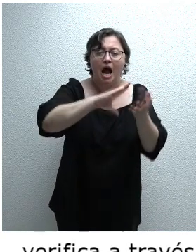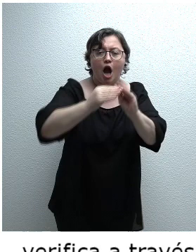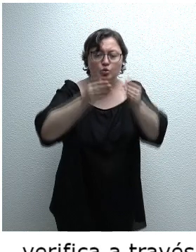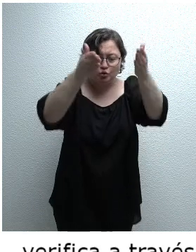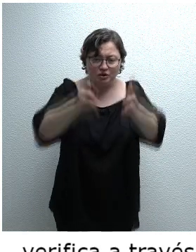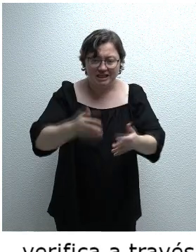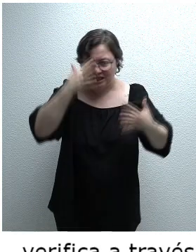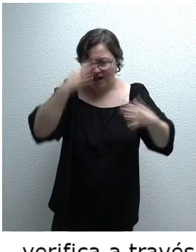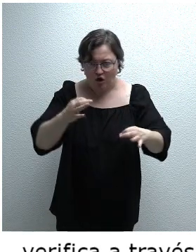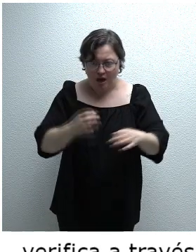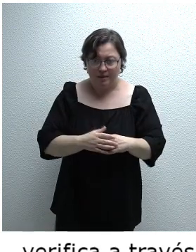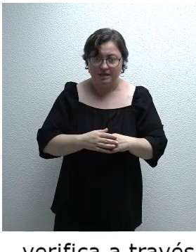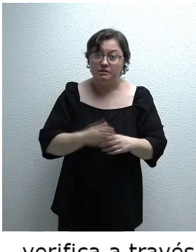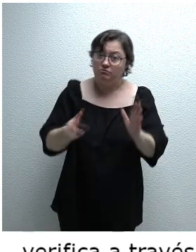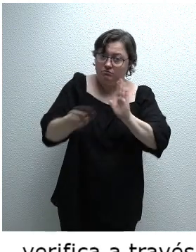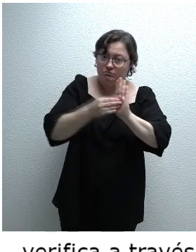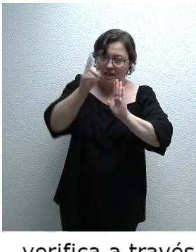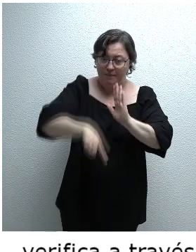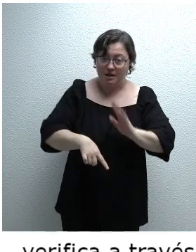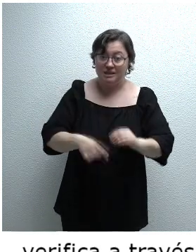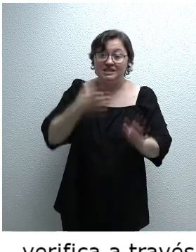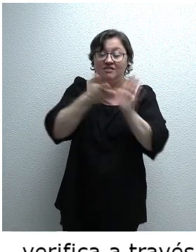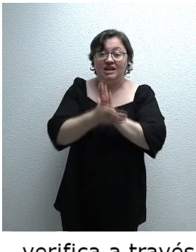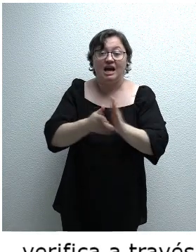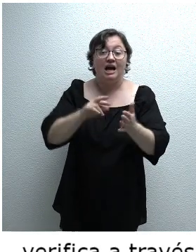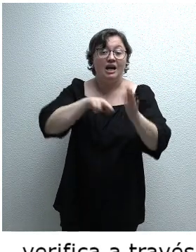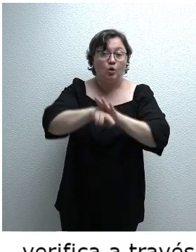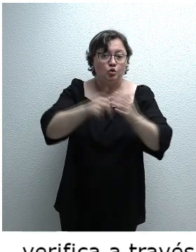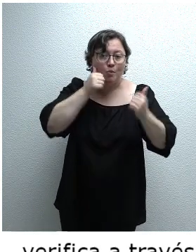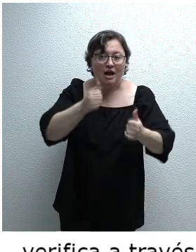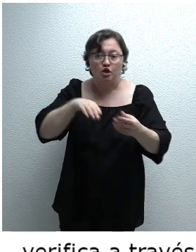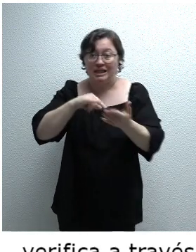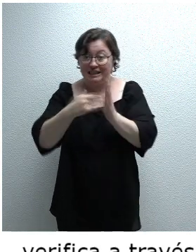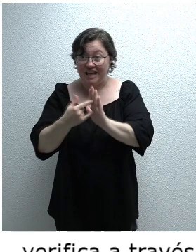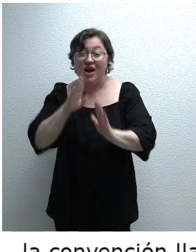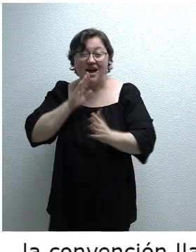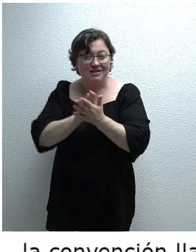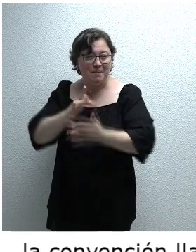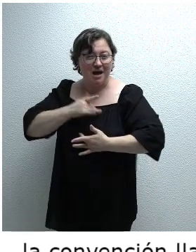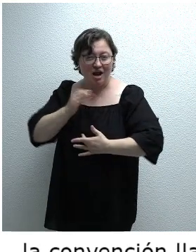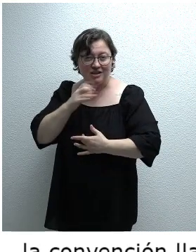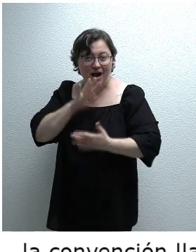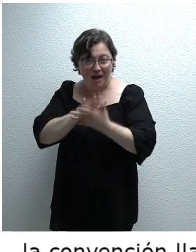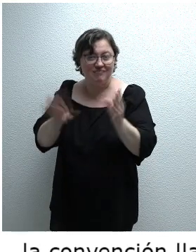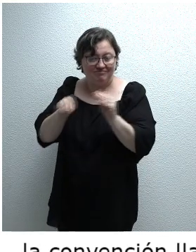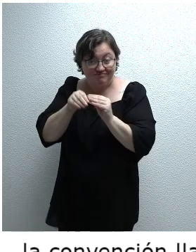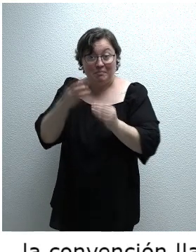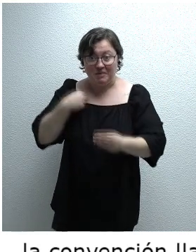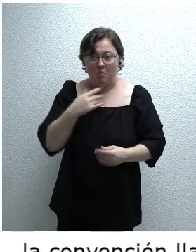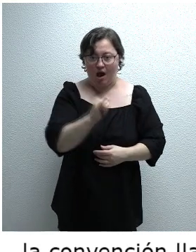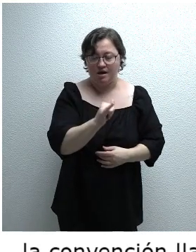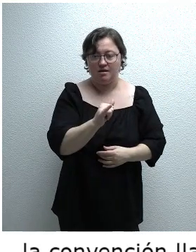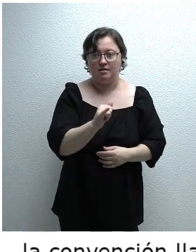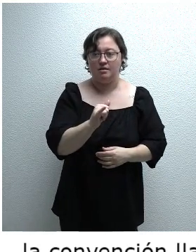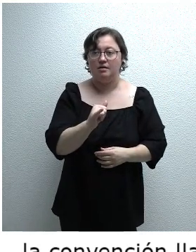razonables. El disponer de aquellos medios técnicos y humanos a los que María José se refería, quiero recordar, con